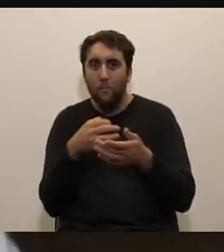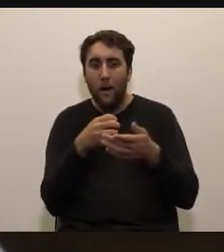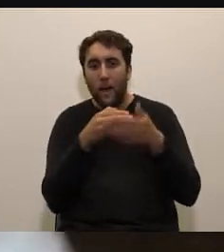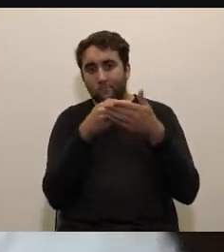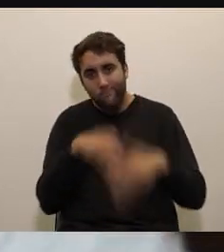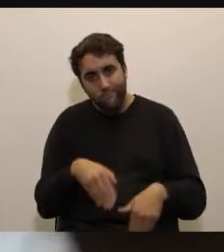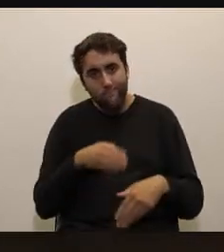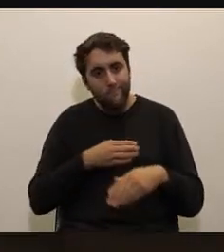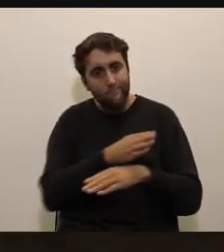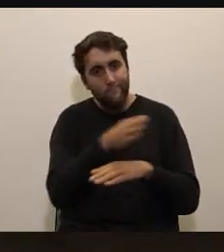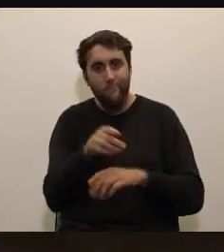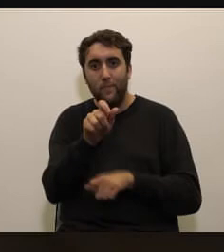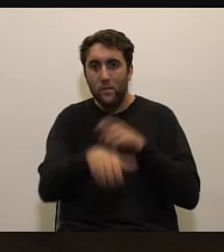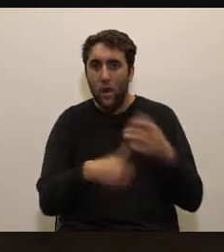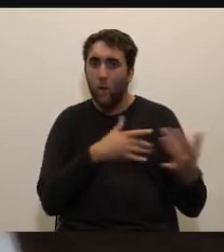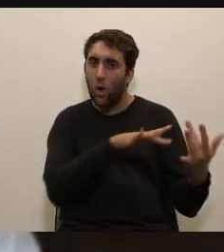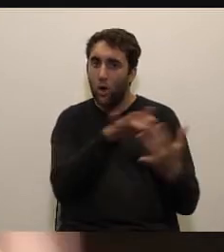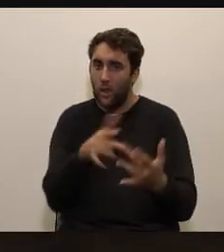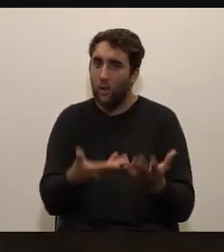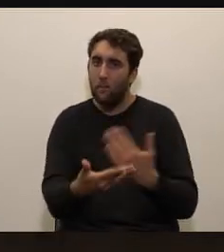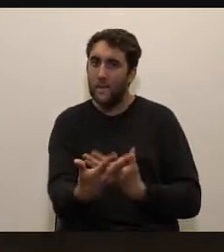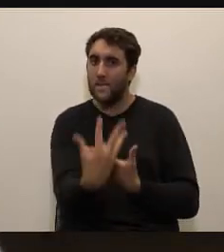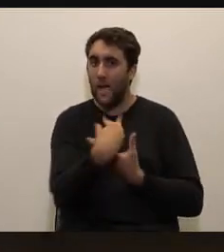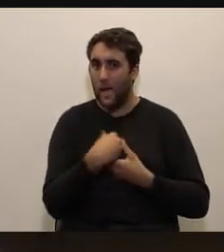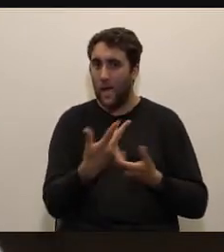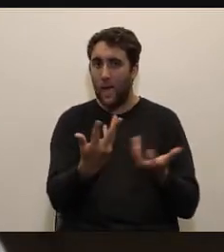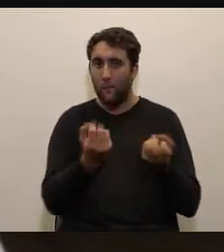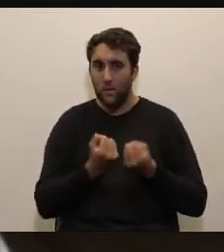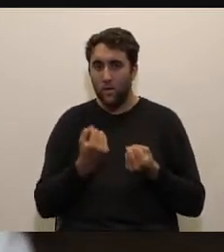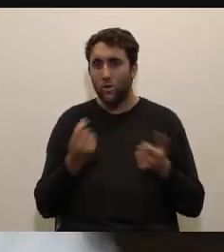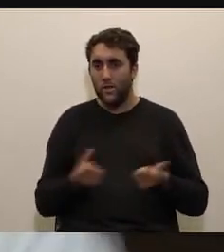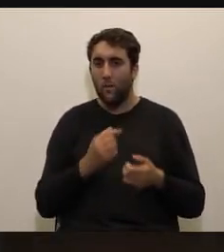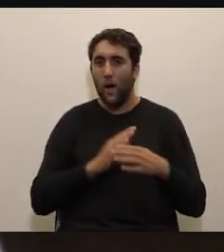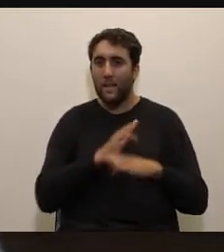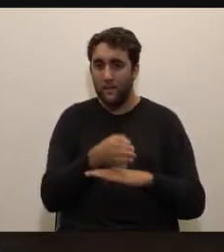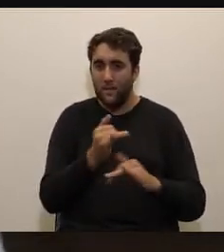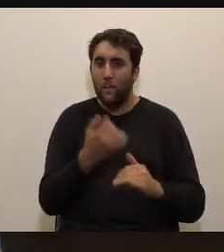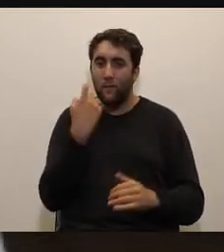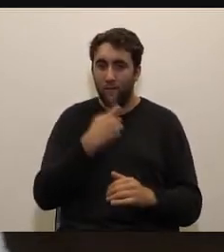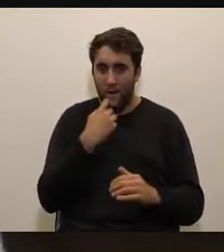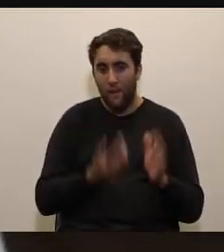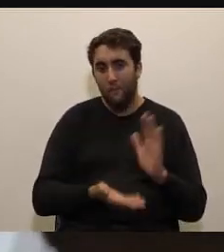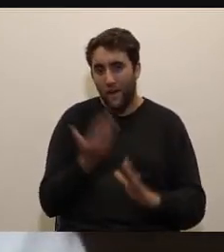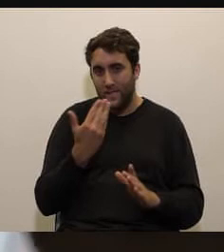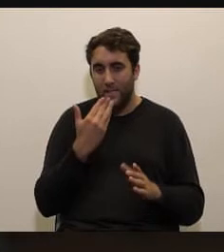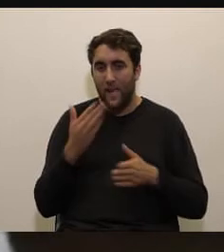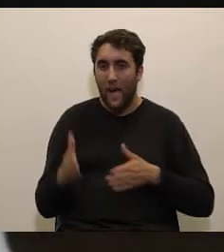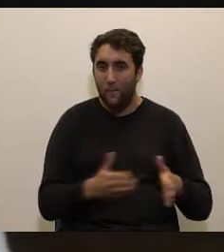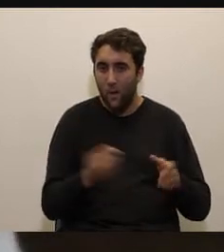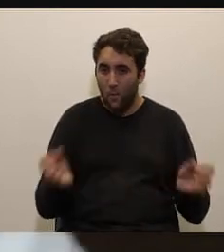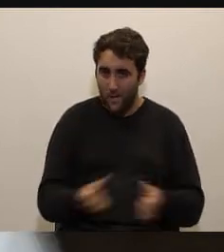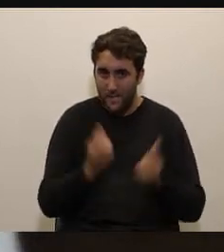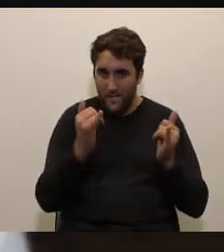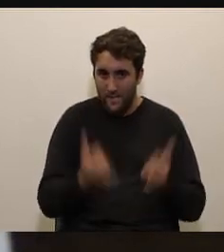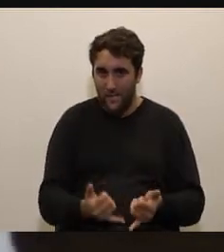a estos movimientos y utilizar nuestras herramientas. Hacemos un esfuerzo enorme para que sean accesibles, pero nos queda muchísimo camino por recorrer, y en eso también hacemos,